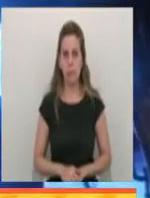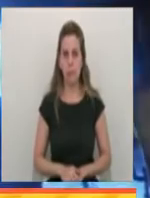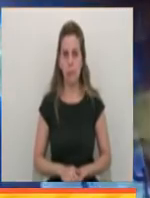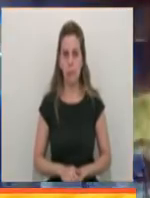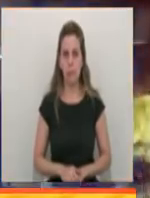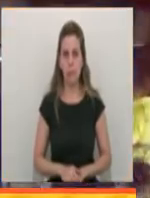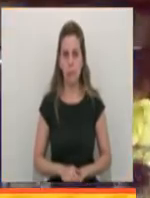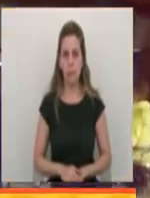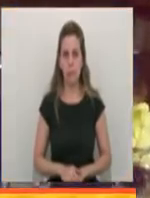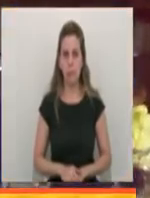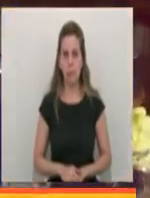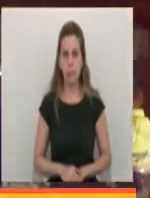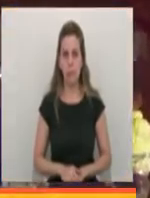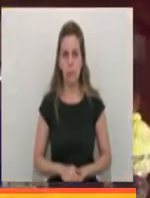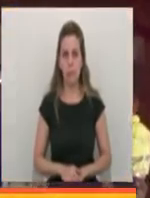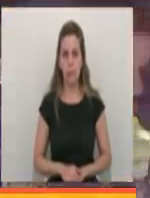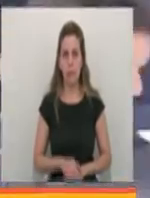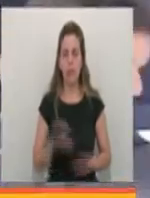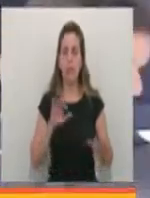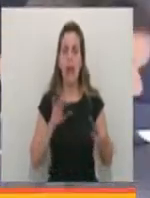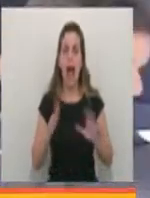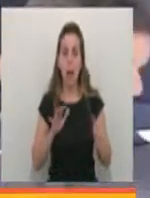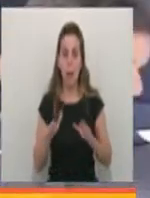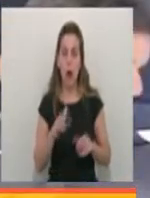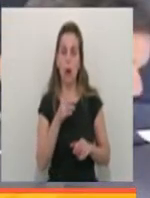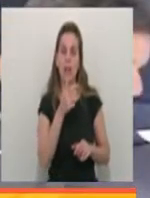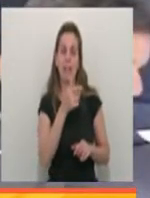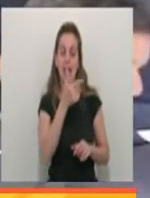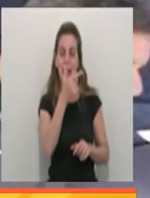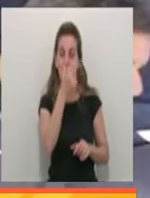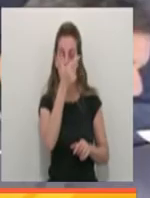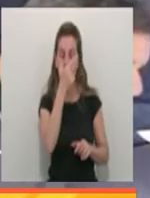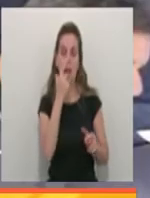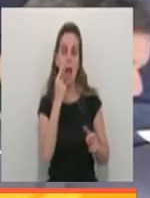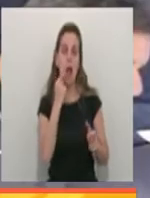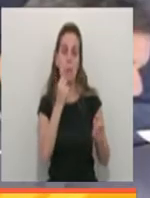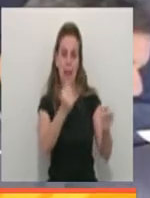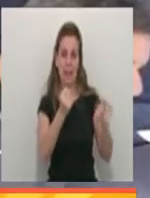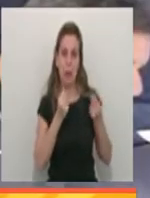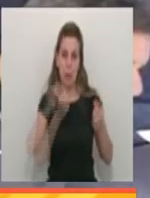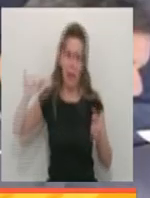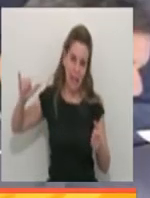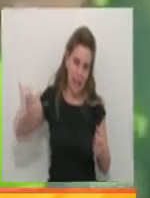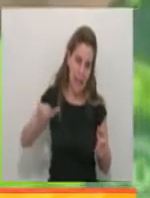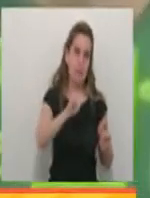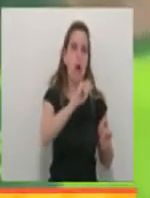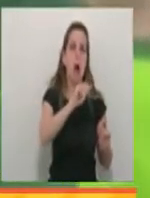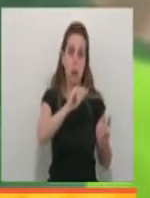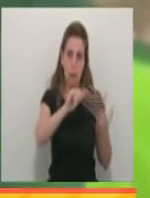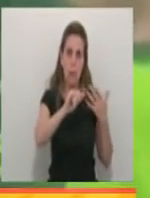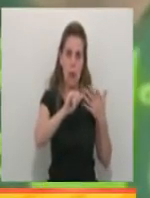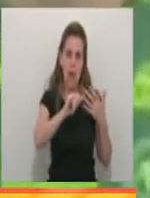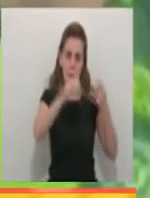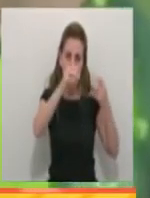quiso llevar al avión a una posición de que el avión pegara con la panza y no pegara con la proa, es decir, la trompa del